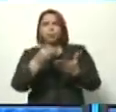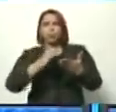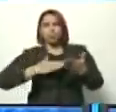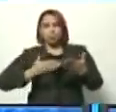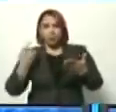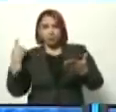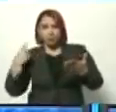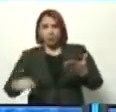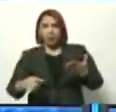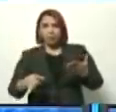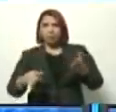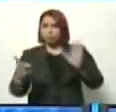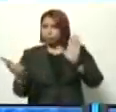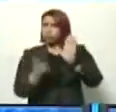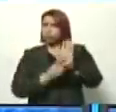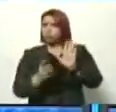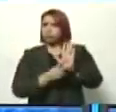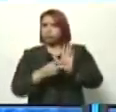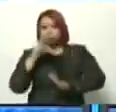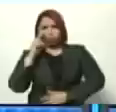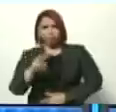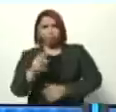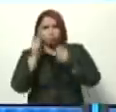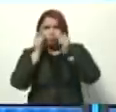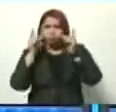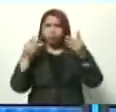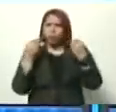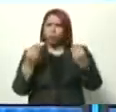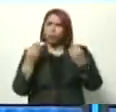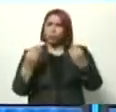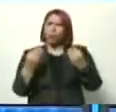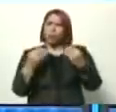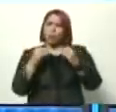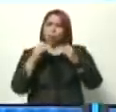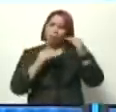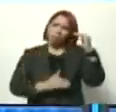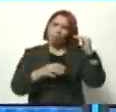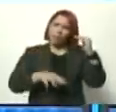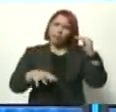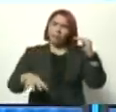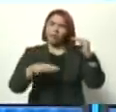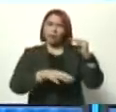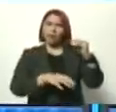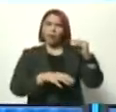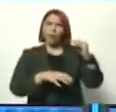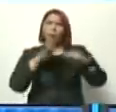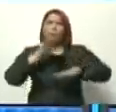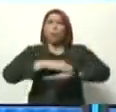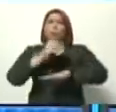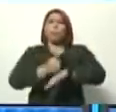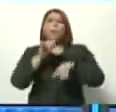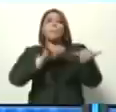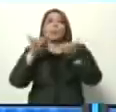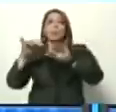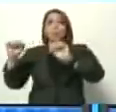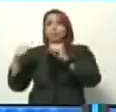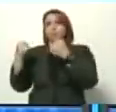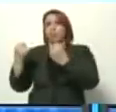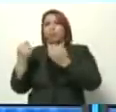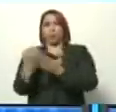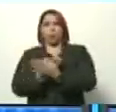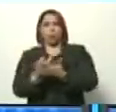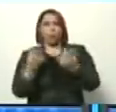tener verdadero impacto, para que desequilibrios en las regiones, producto del mismo bloqueo económico, puedan